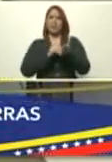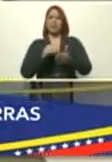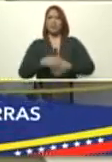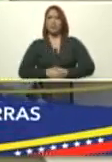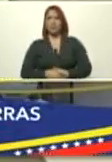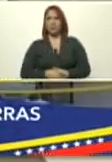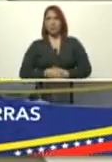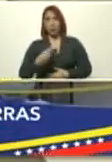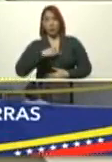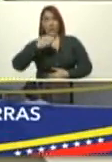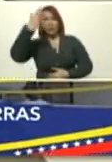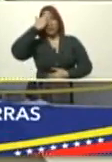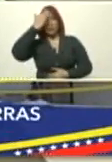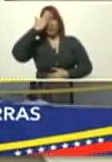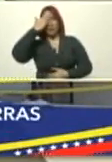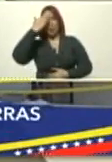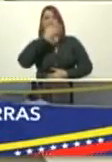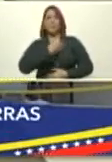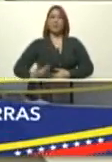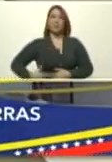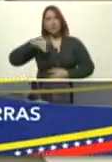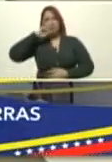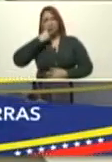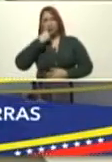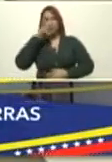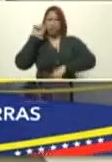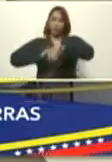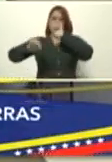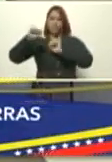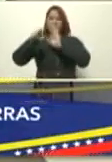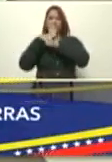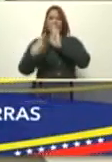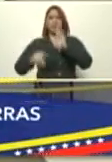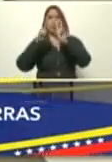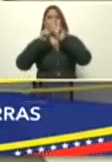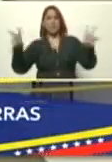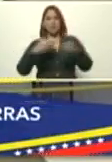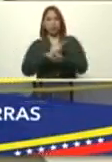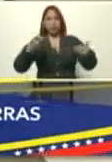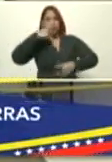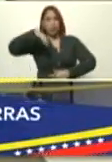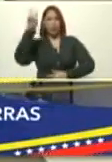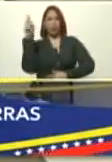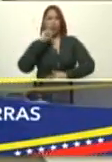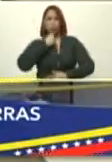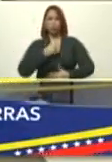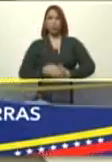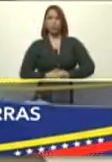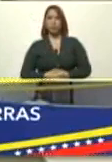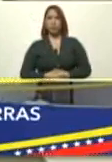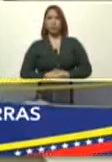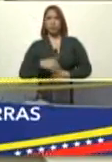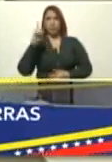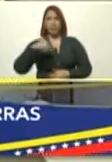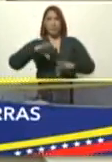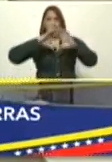Y sabemos que Putin está defendiendo el derecho a la paz y a la dignidad del pueblo ruso y de los pueblos del